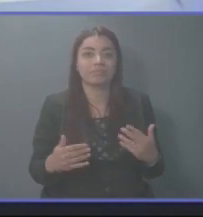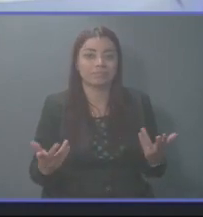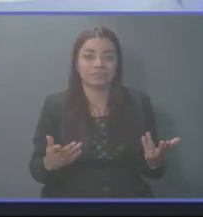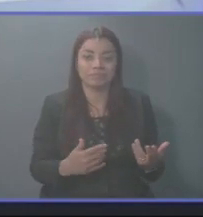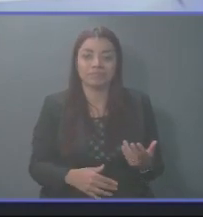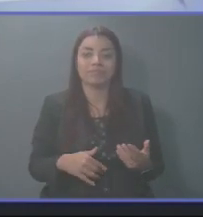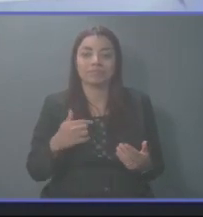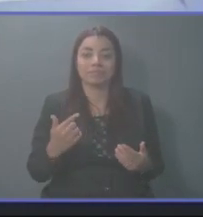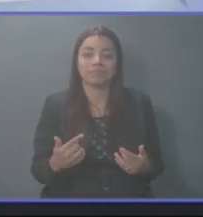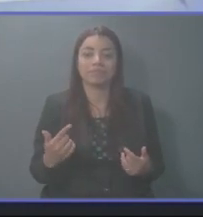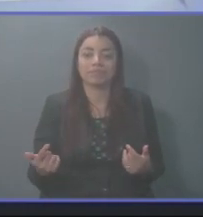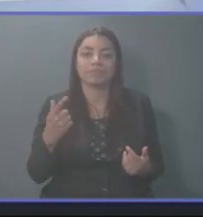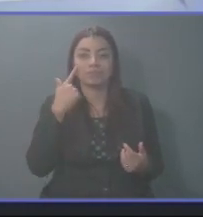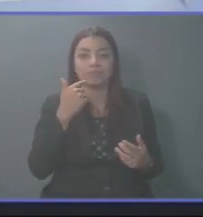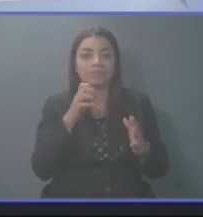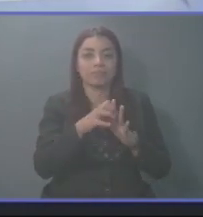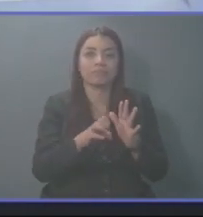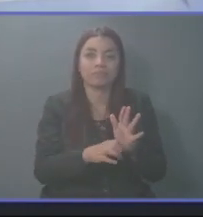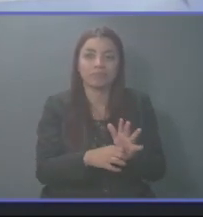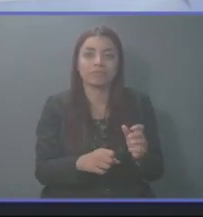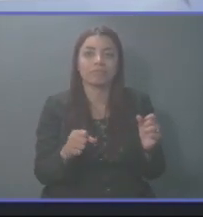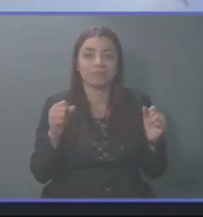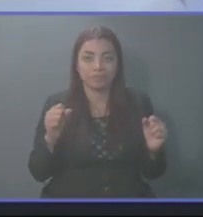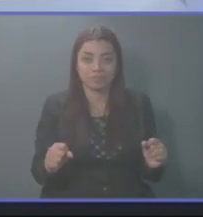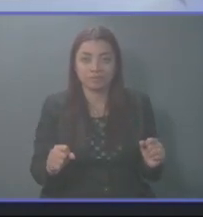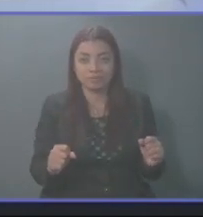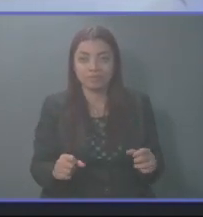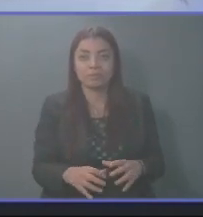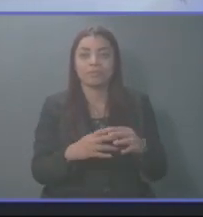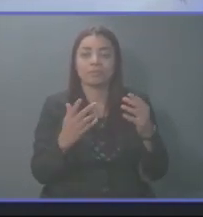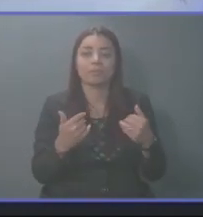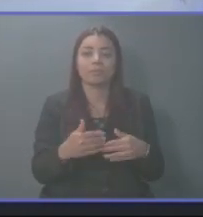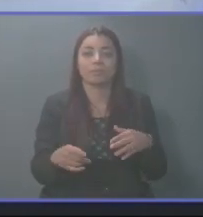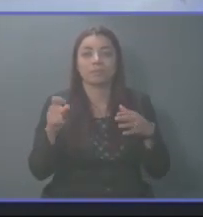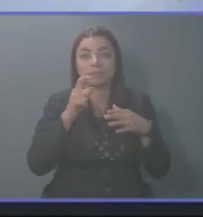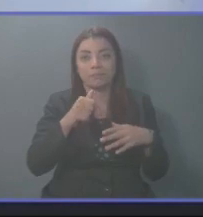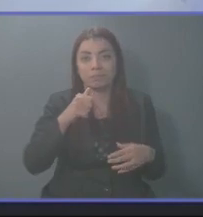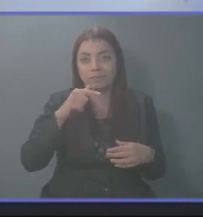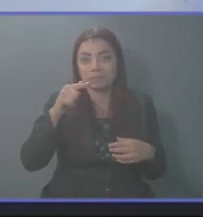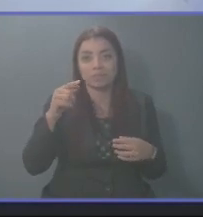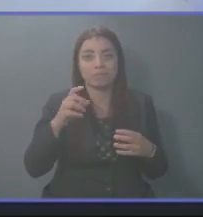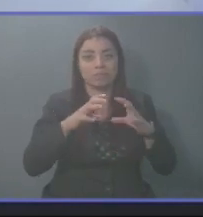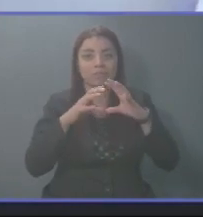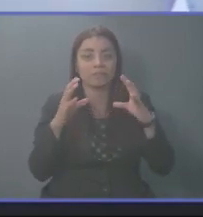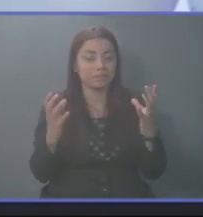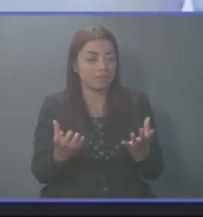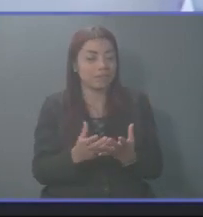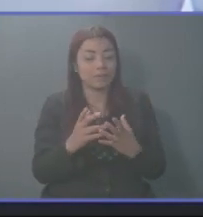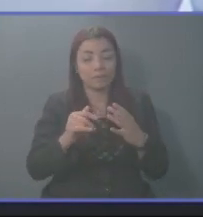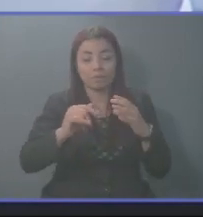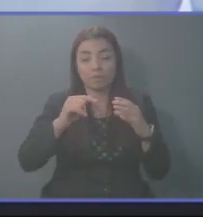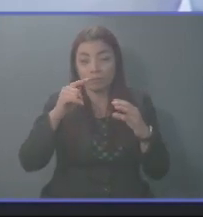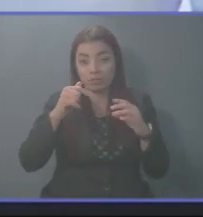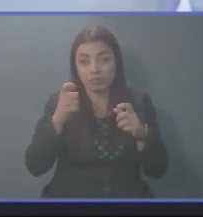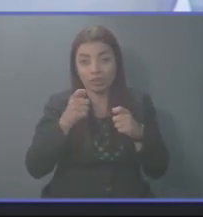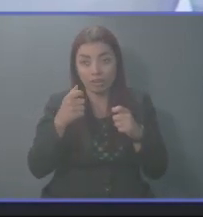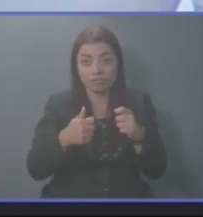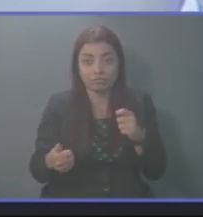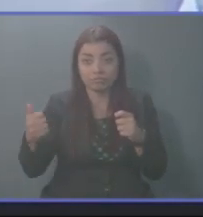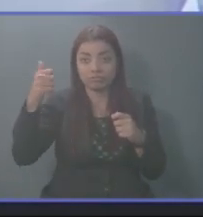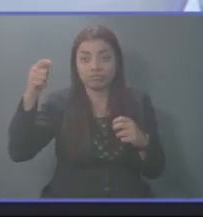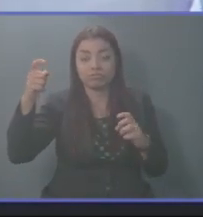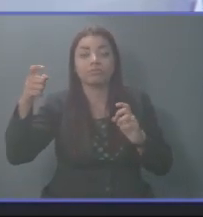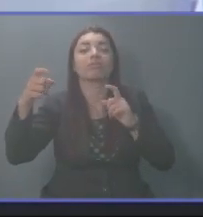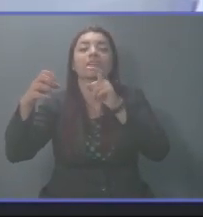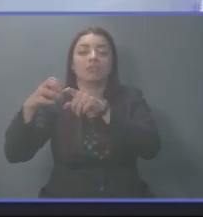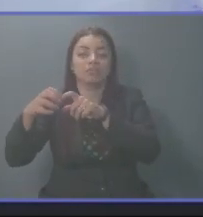por lo dispuesto en sus estatutos y podrá estar adscrita a una entidad nacional o a un organismo internacional que la norma.